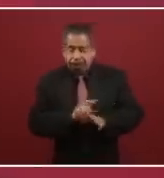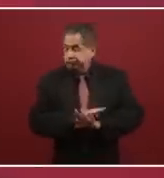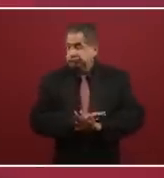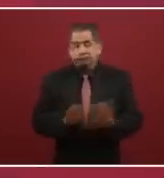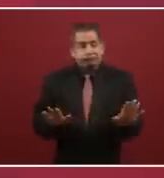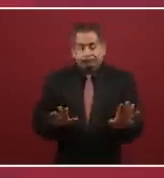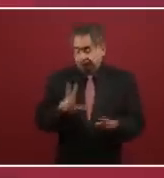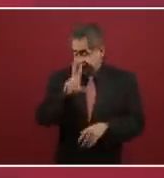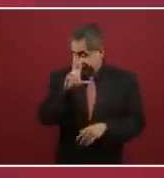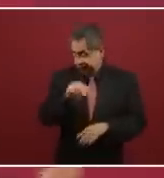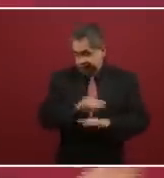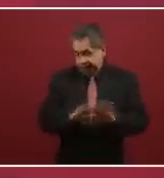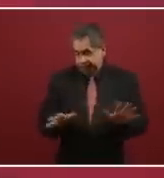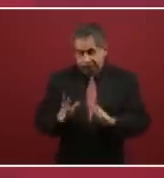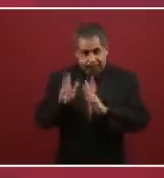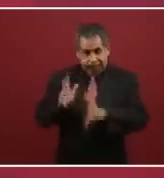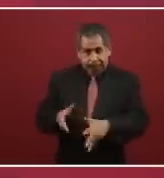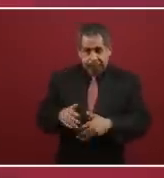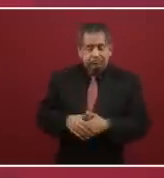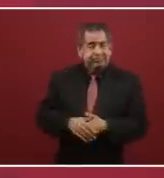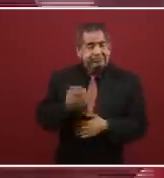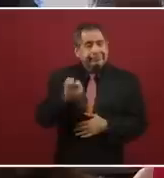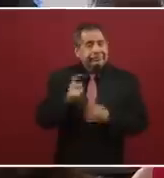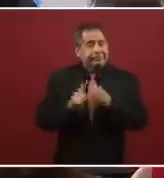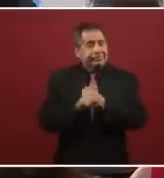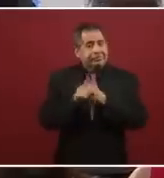no, si ese es un problema.